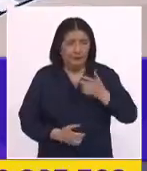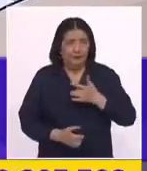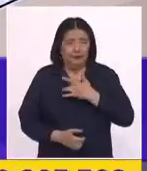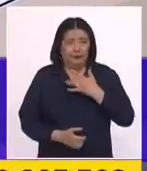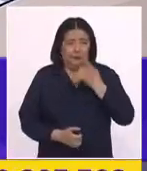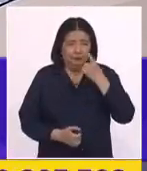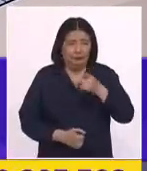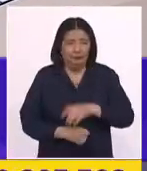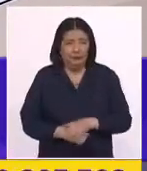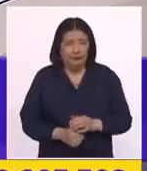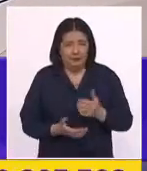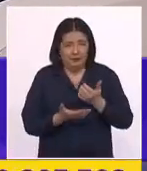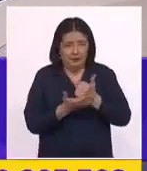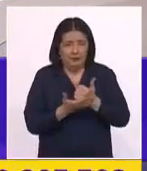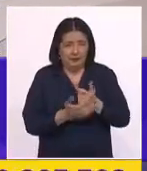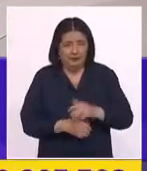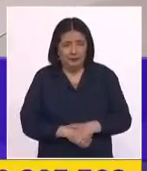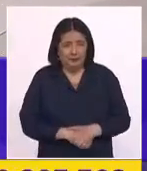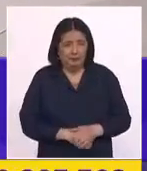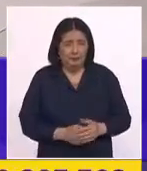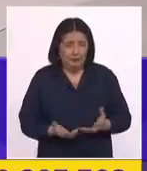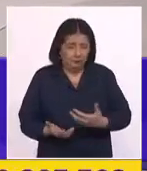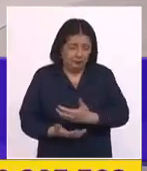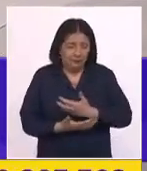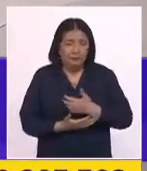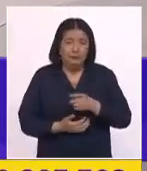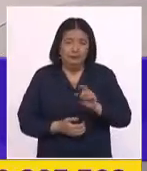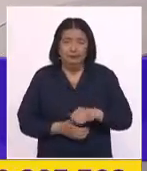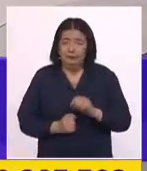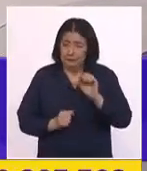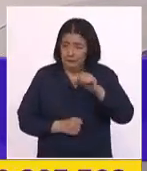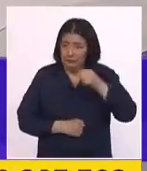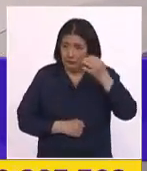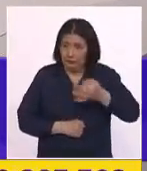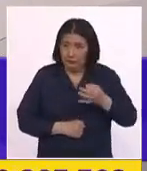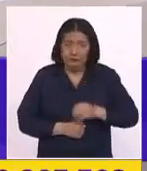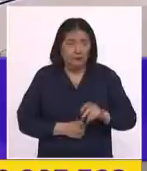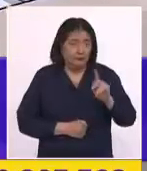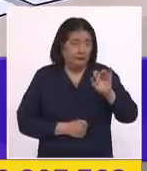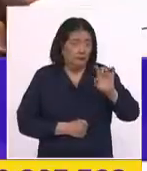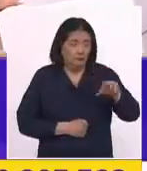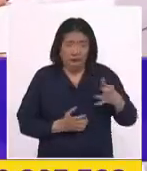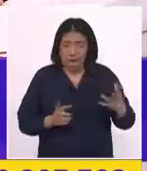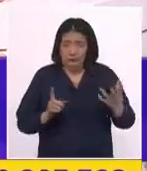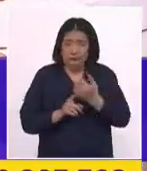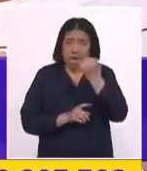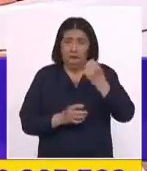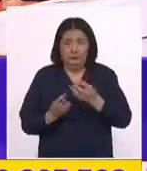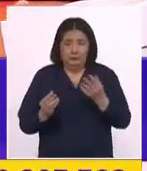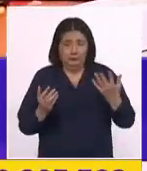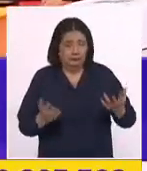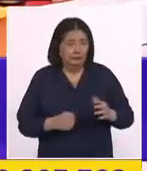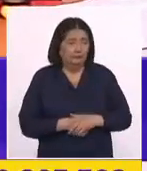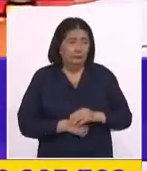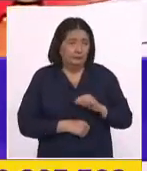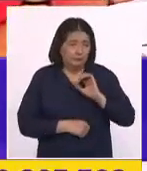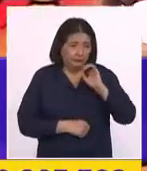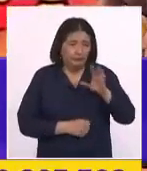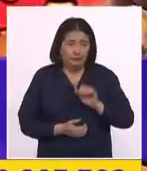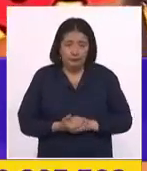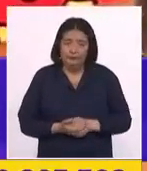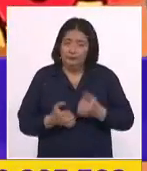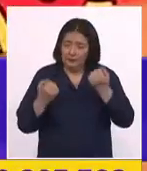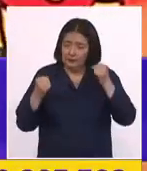significa. Te ayudo para que puedas tus logros, tus flores. Y estoy segura, Kimberly, que vas a seguir logrando muchísimas cosas. Como bien lo dices,